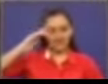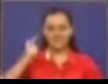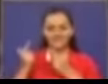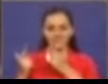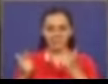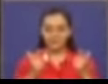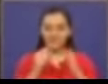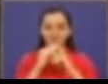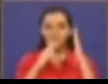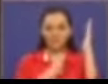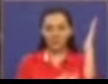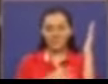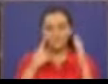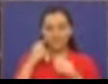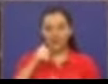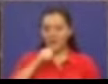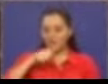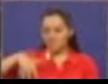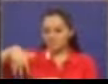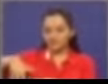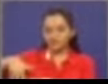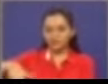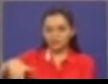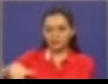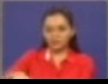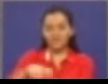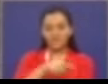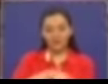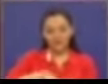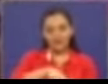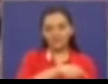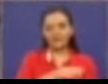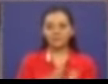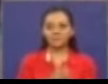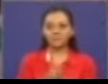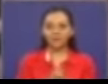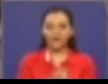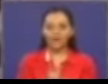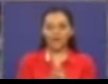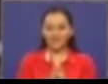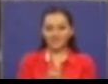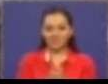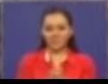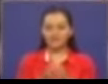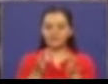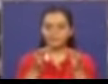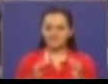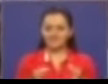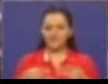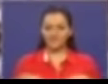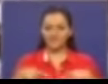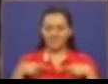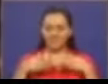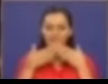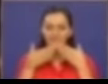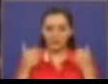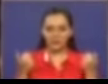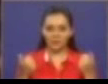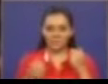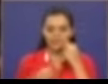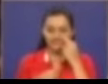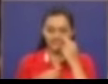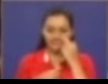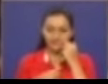proyectos de alcantarillado y el pueblo del cacao y el chocolate van dignificando la vida de sus habitantes, señala